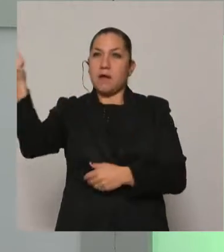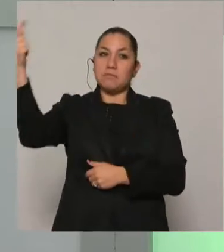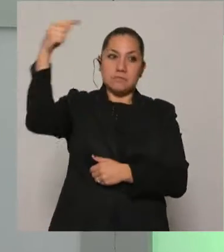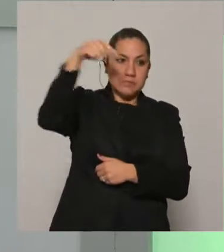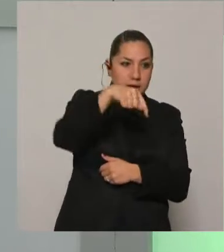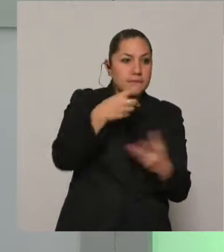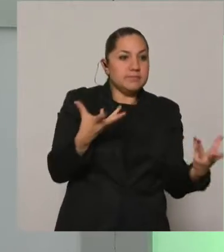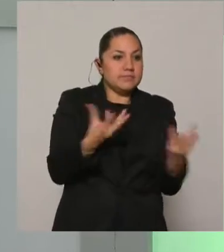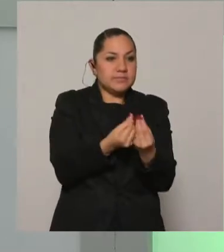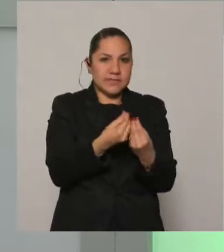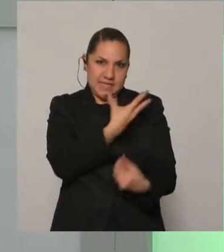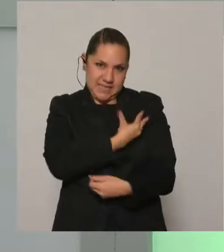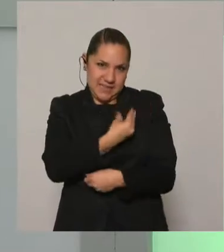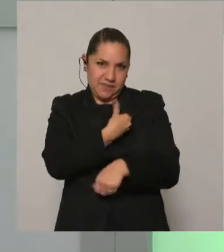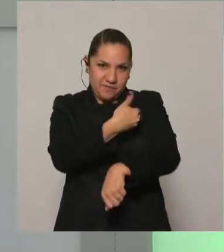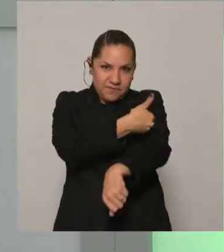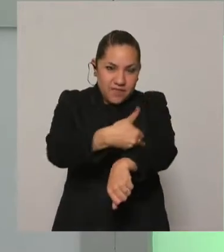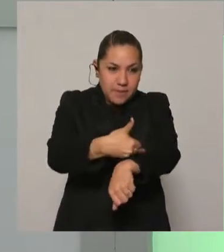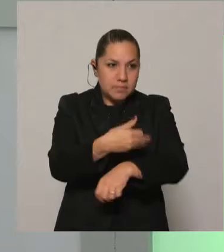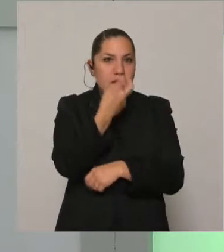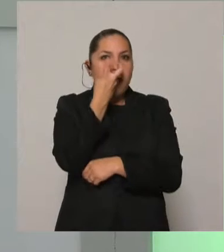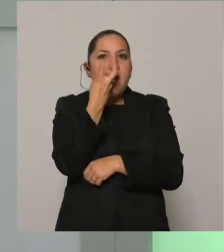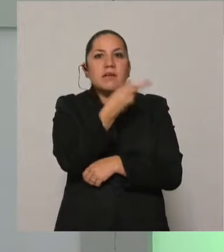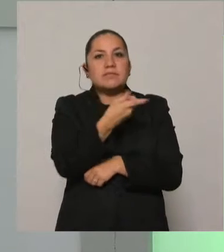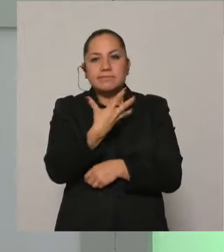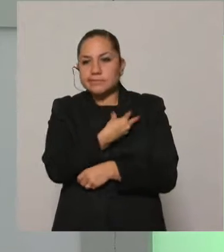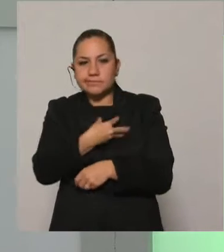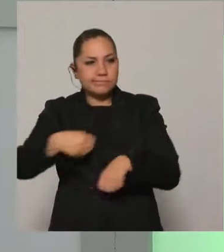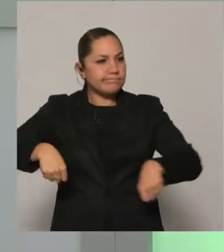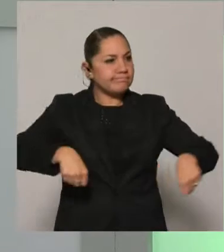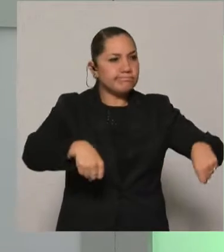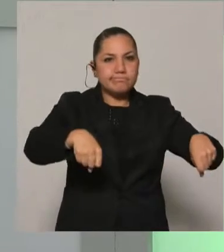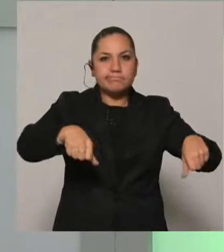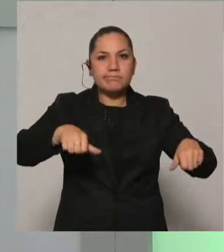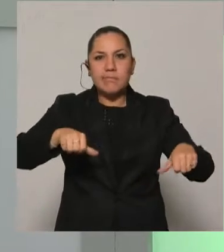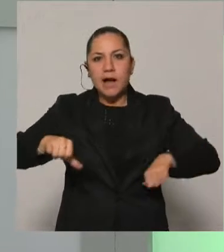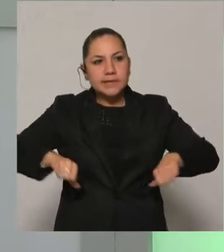reseñamos, como la pista de patinaje, hay muchas otras actividades